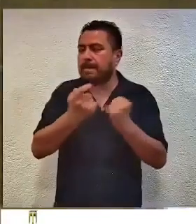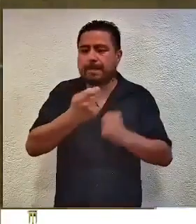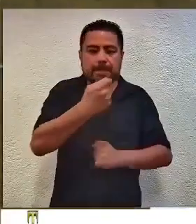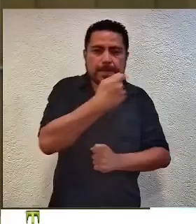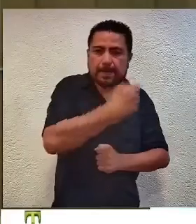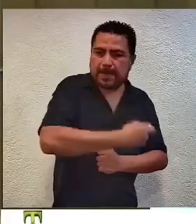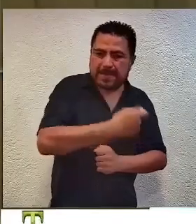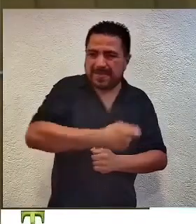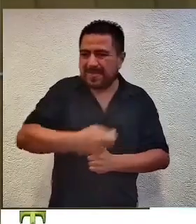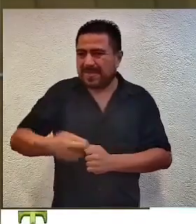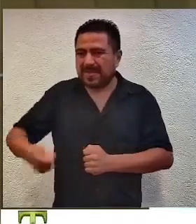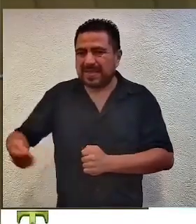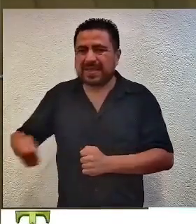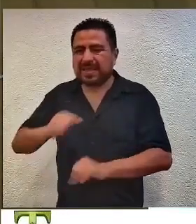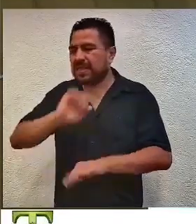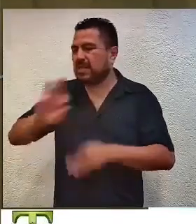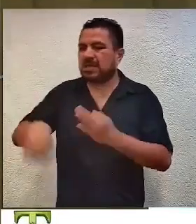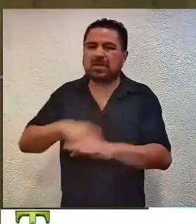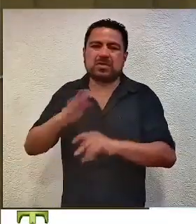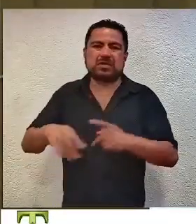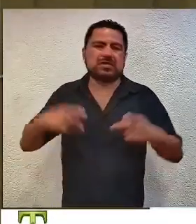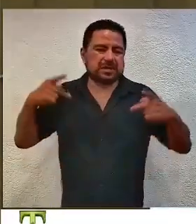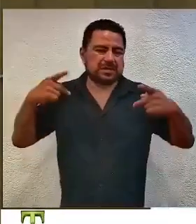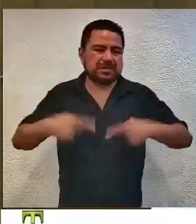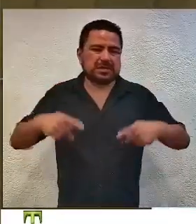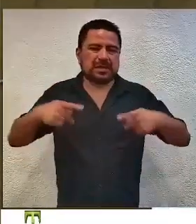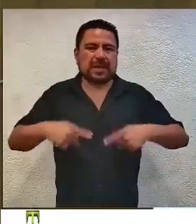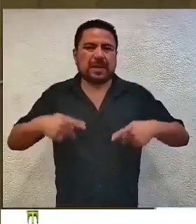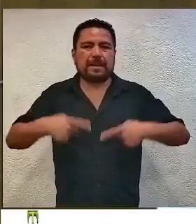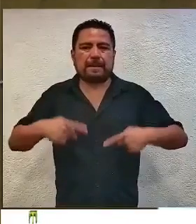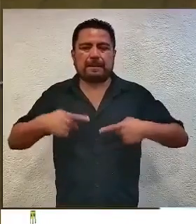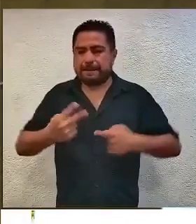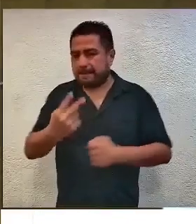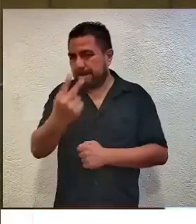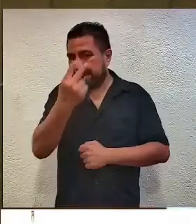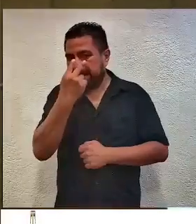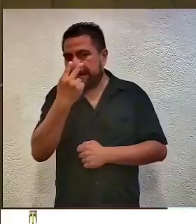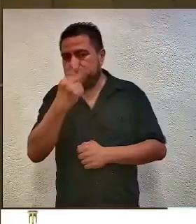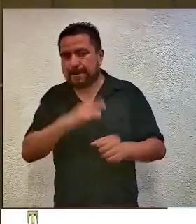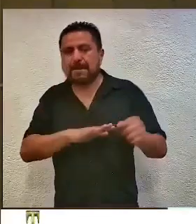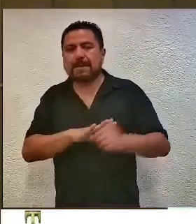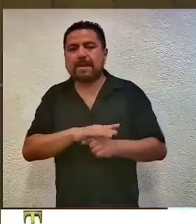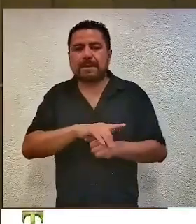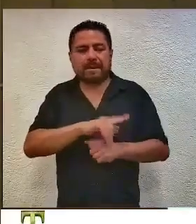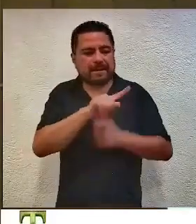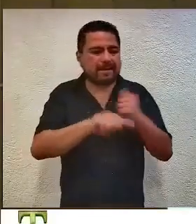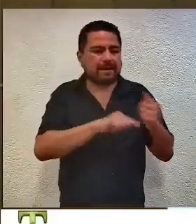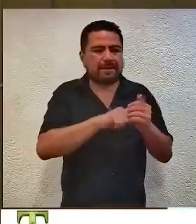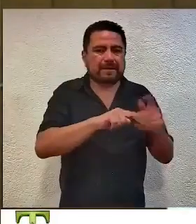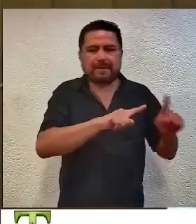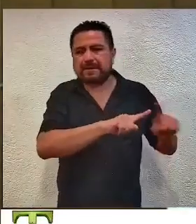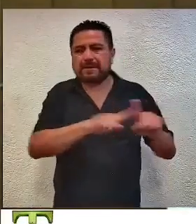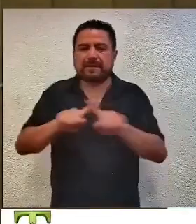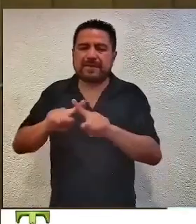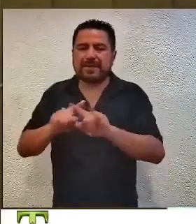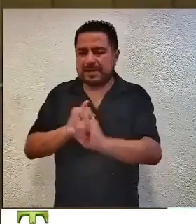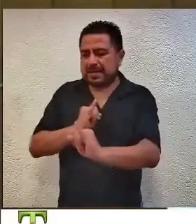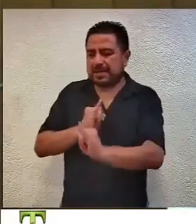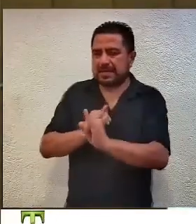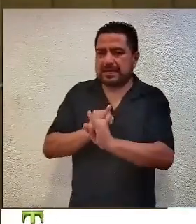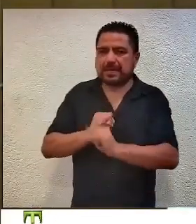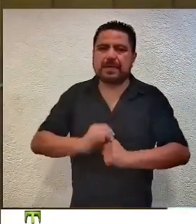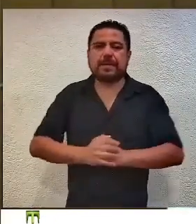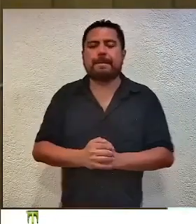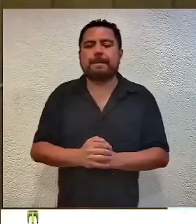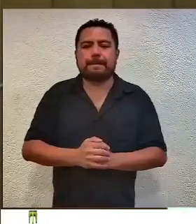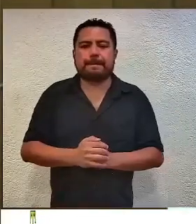saludo a todas aquellas personas que nos siguen a través de las diferentes plataformas digitales.